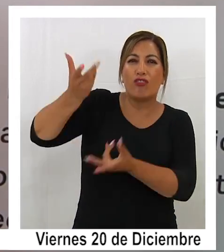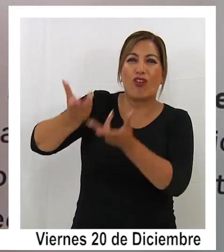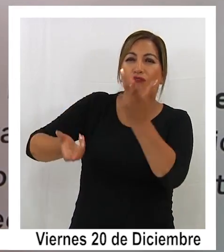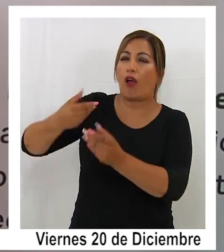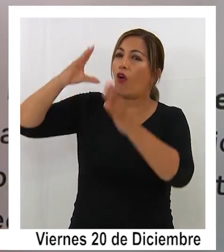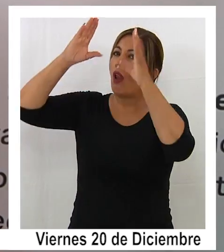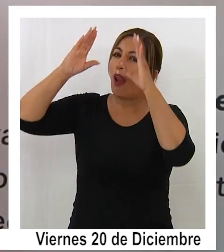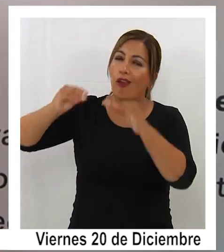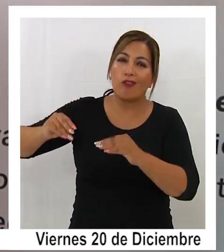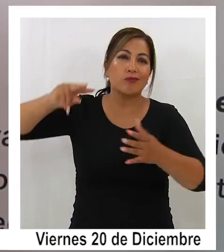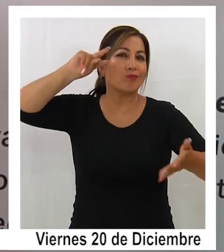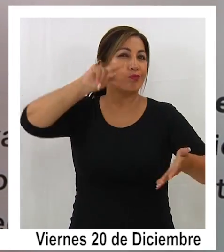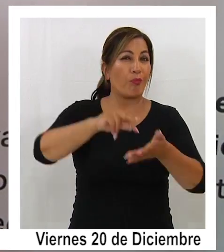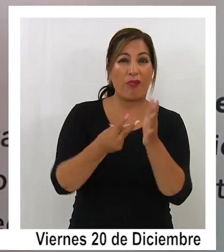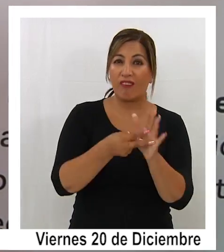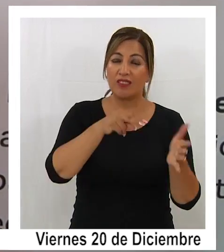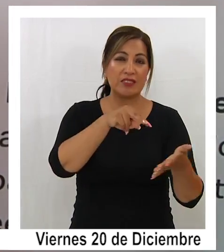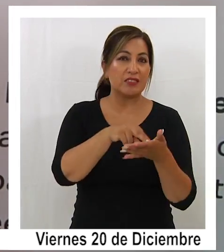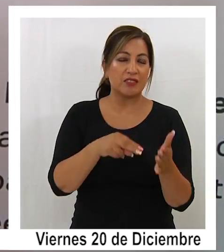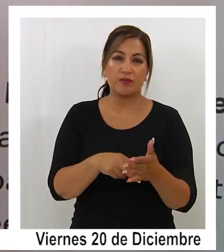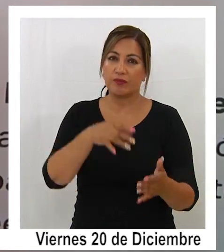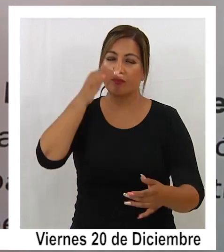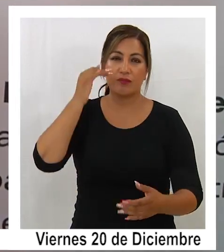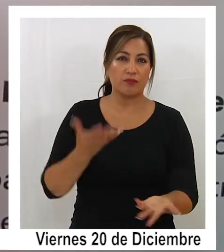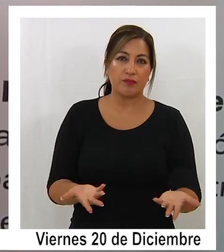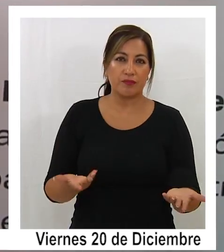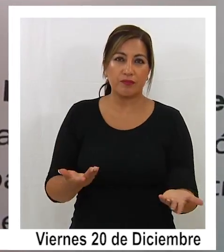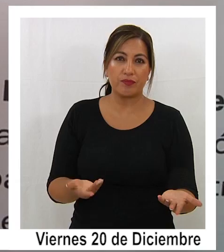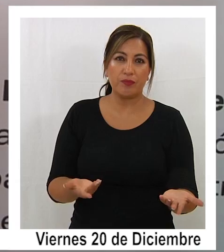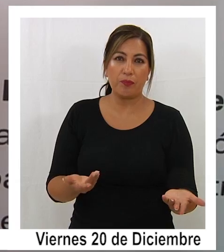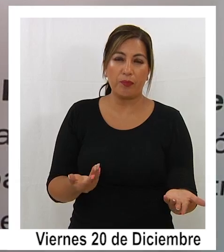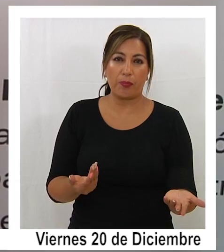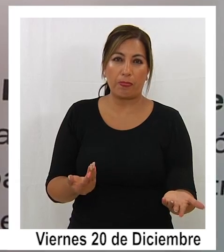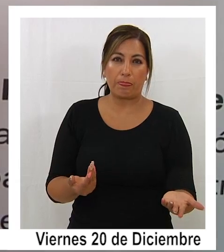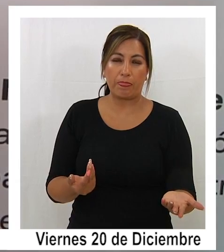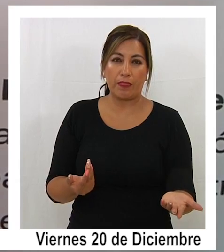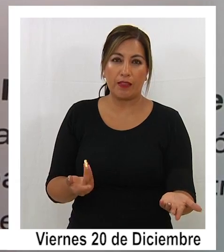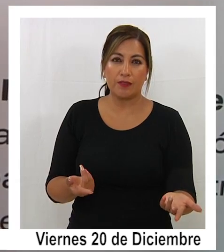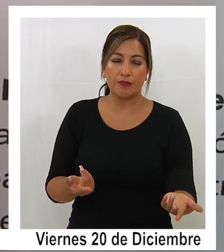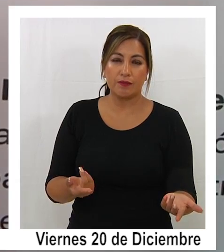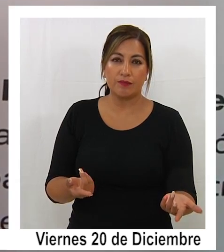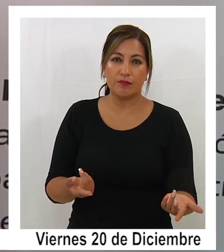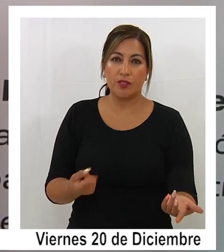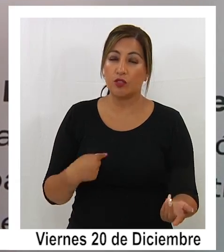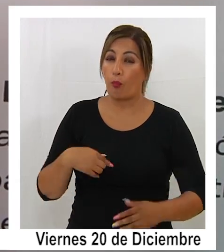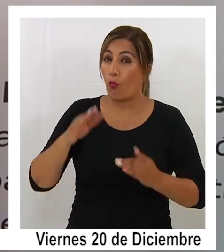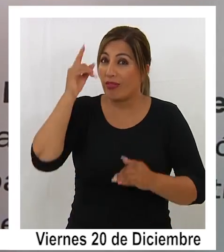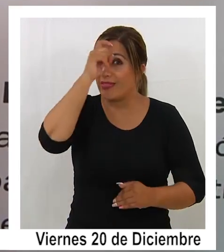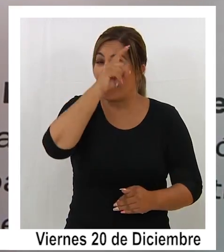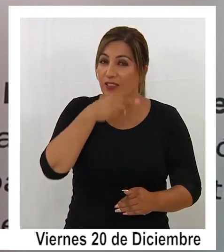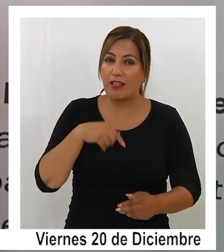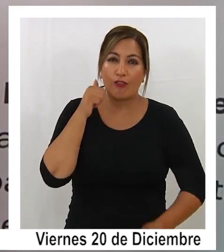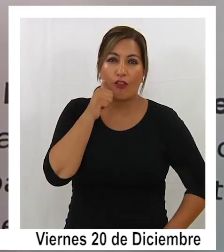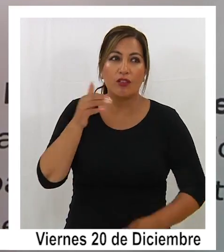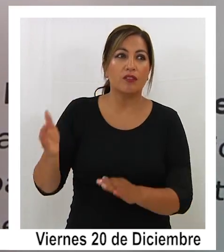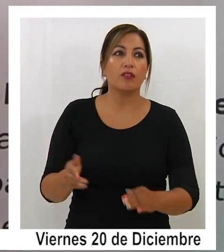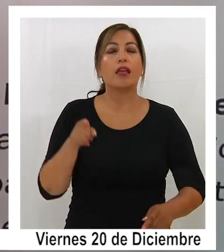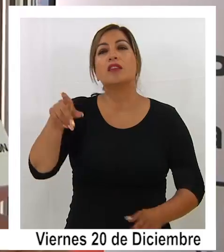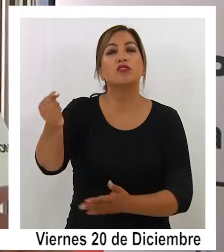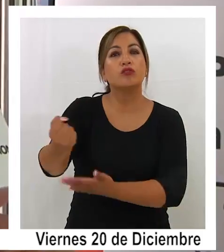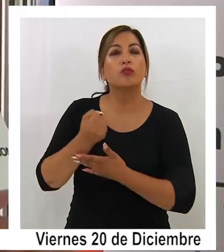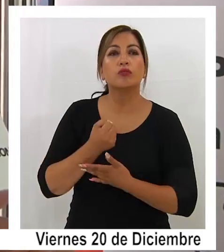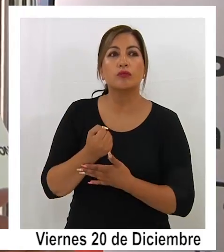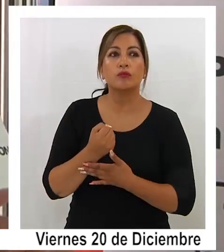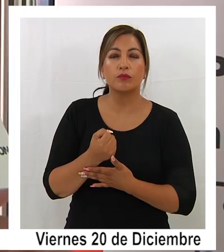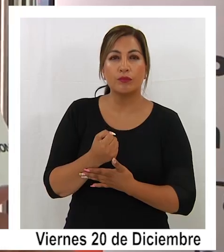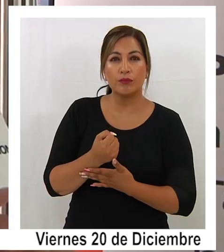de las barricadas, de todas las noches, de las movilizaciones, del término de las movilizaciones, entonces era como bastante complicado el día a